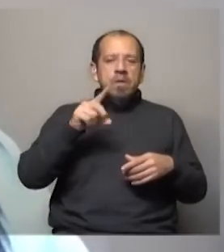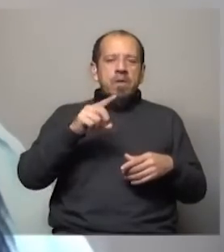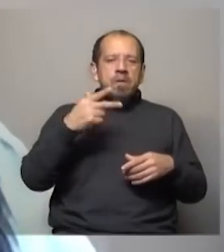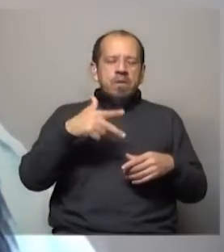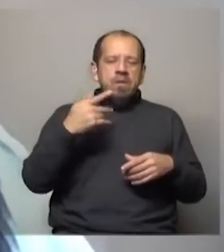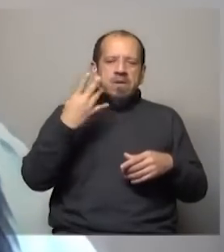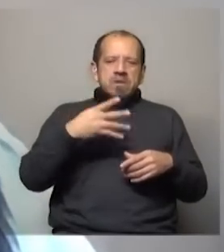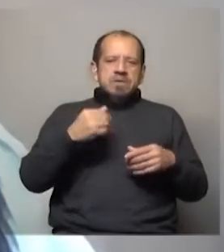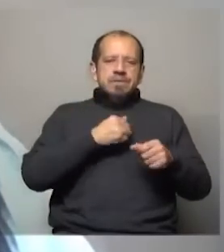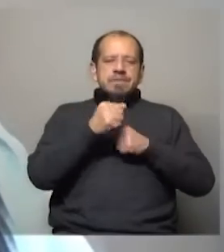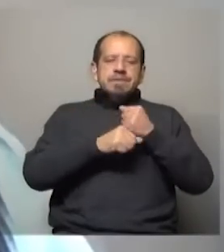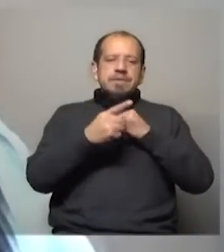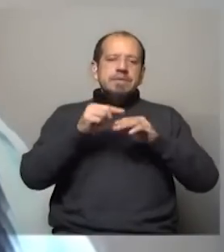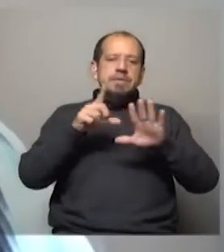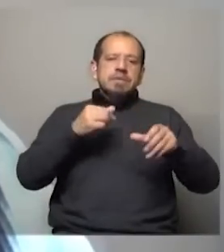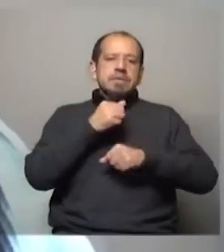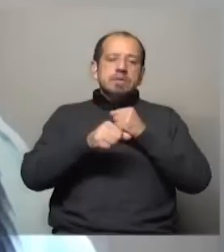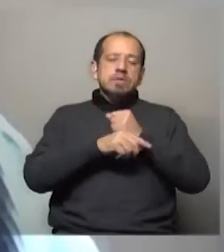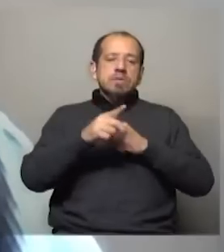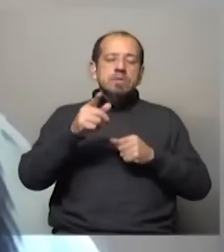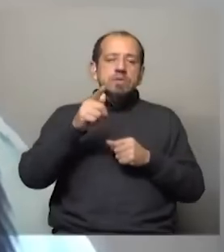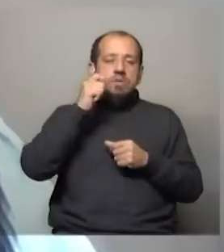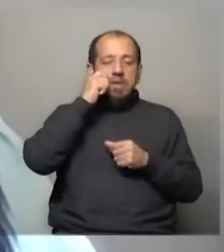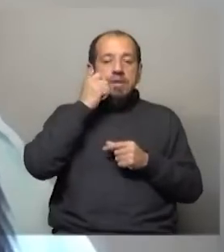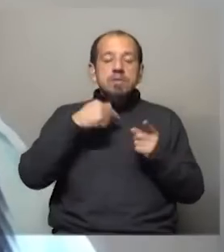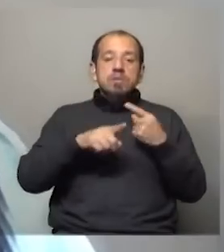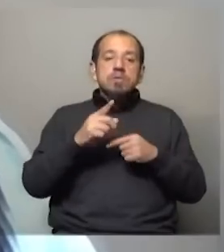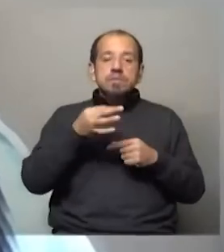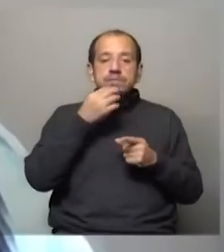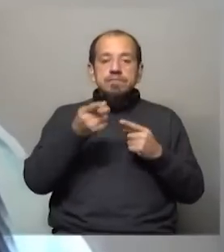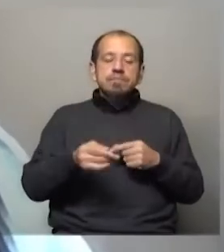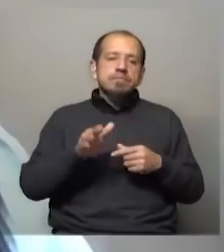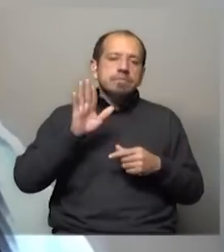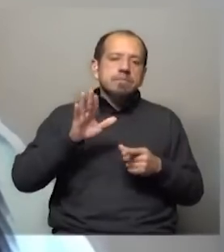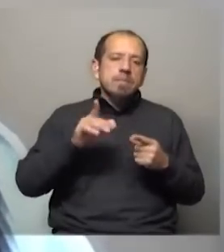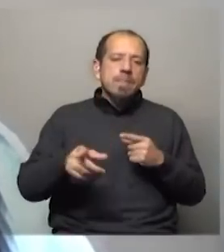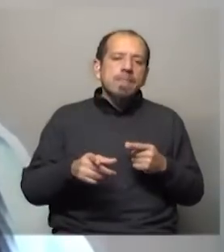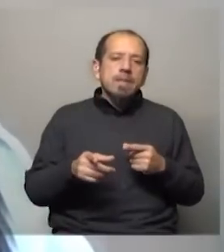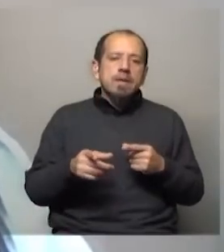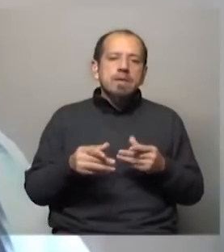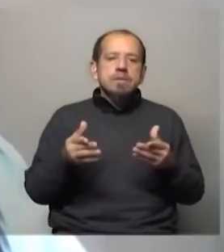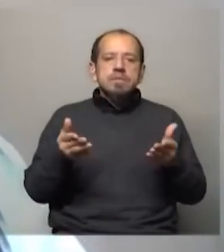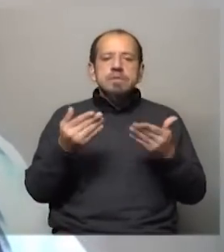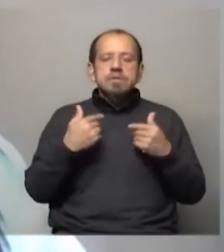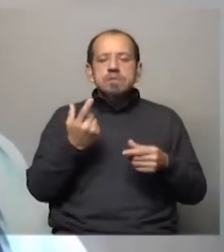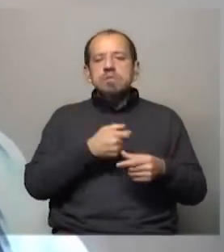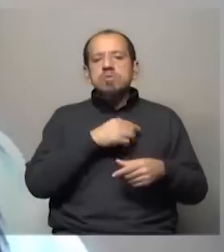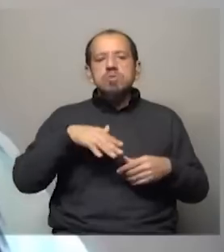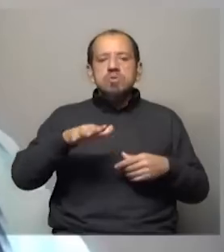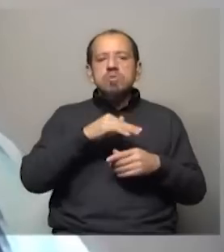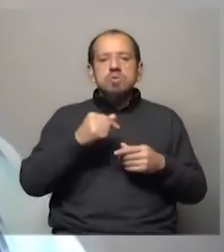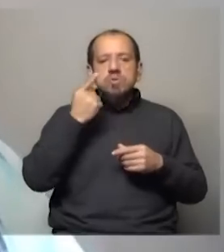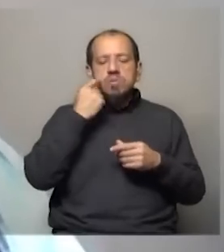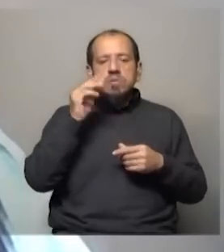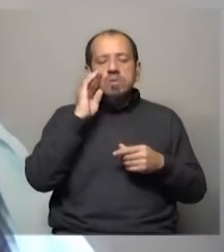el promedio da diecisiete años entonces han hecho amenazas de que de que van a retirar los subsidios sociales a los padres que no